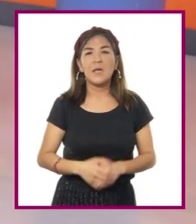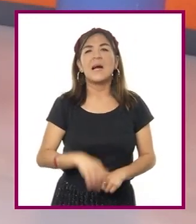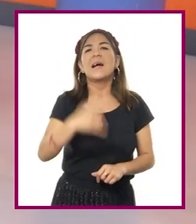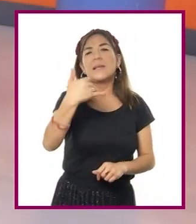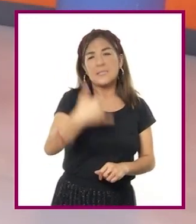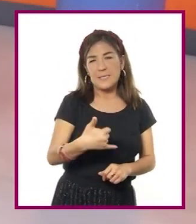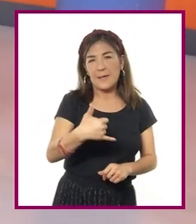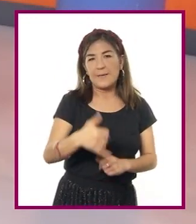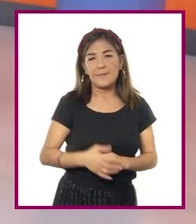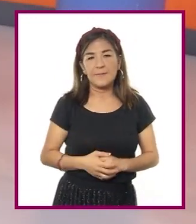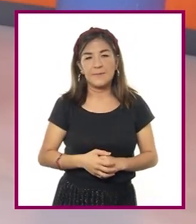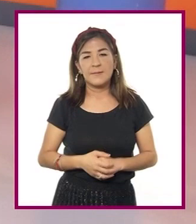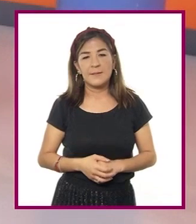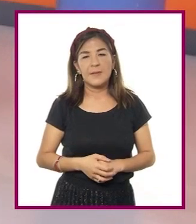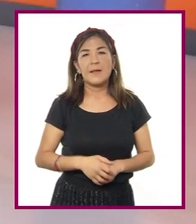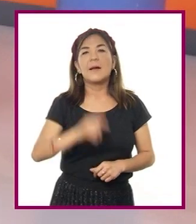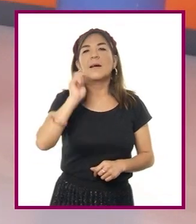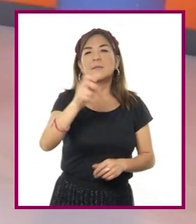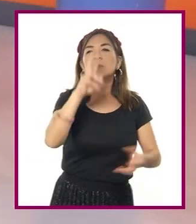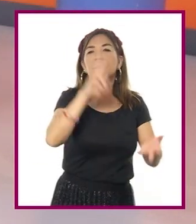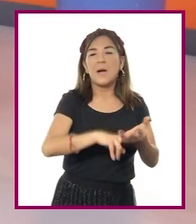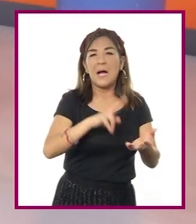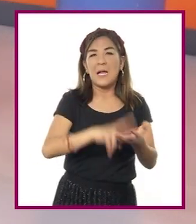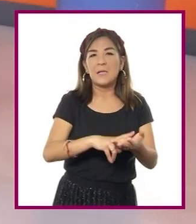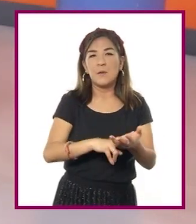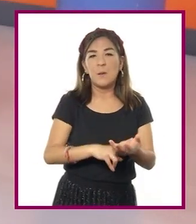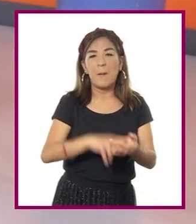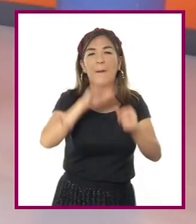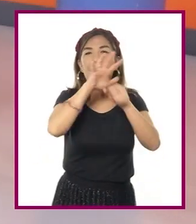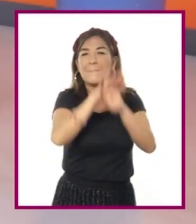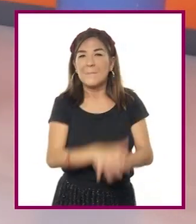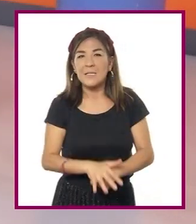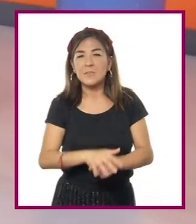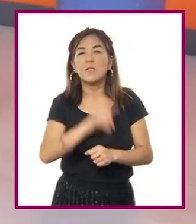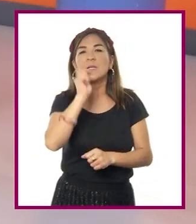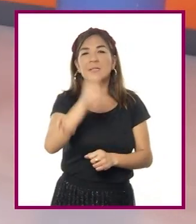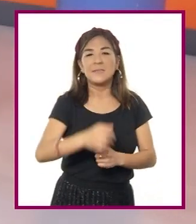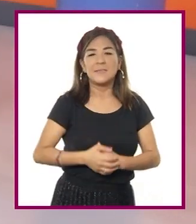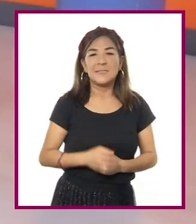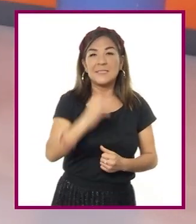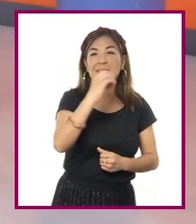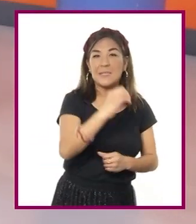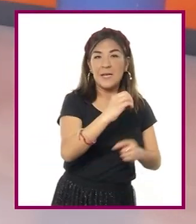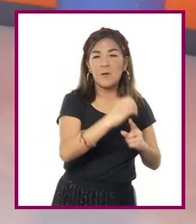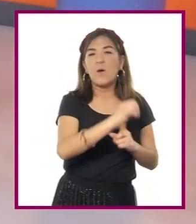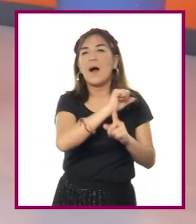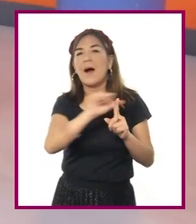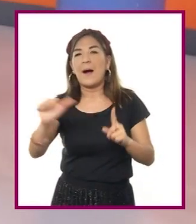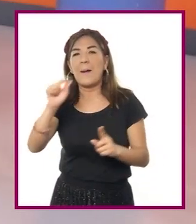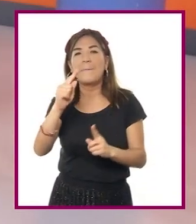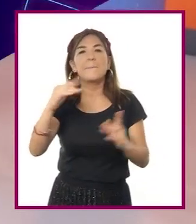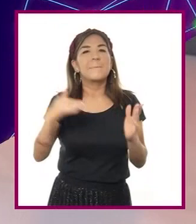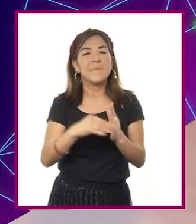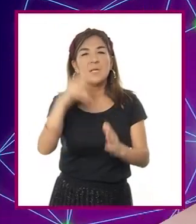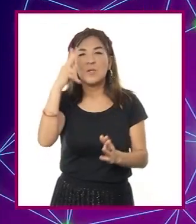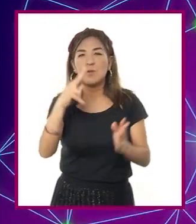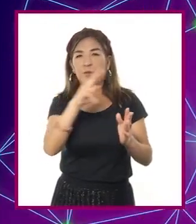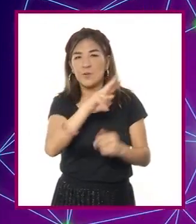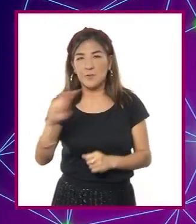Y se asignan los valores de la presión, que pueden ser de 0 hasta